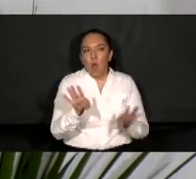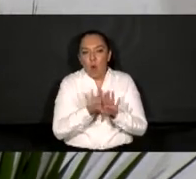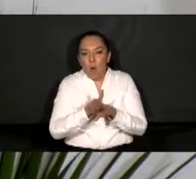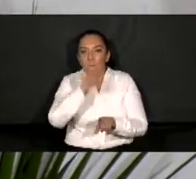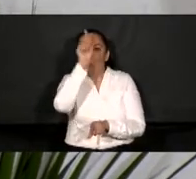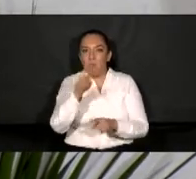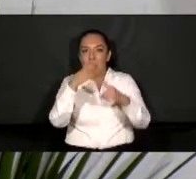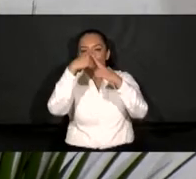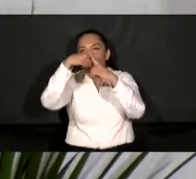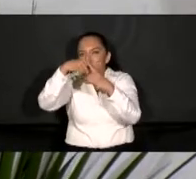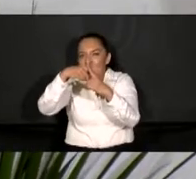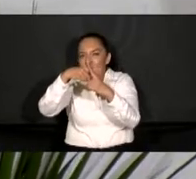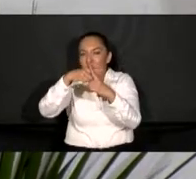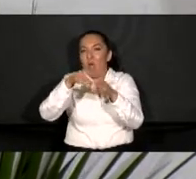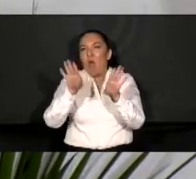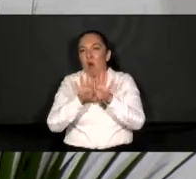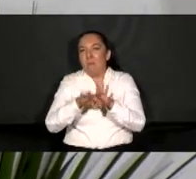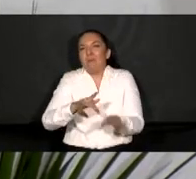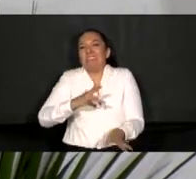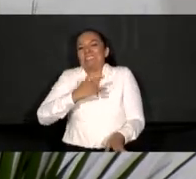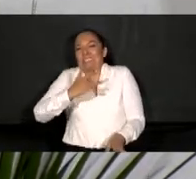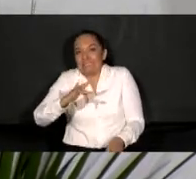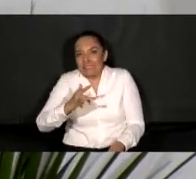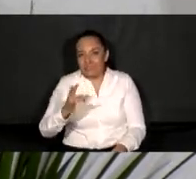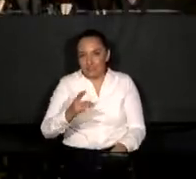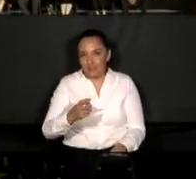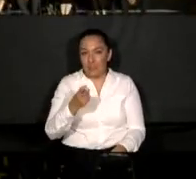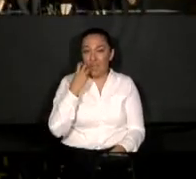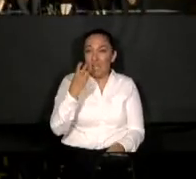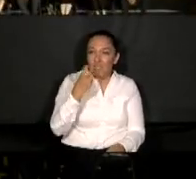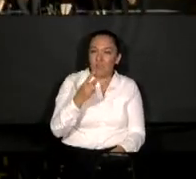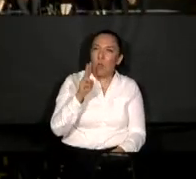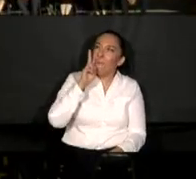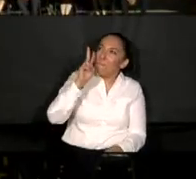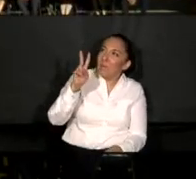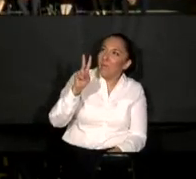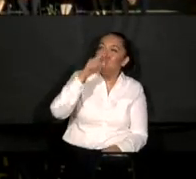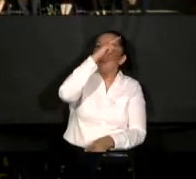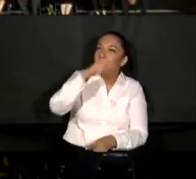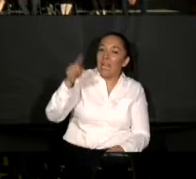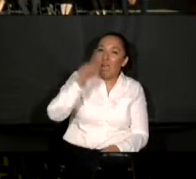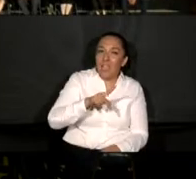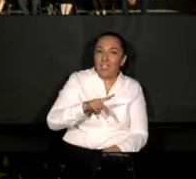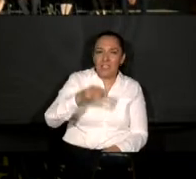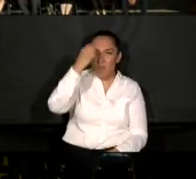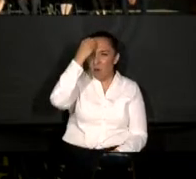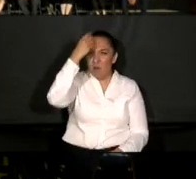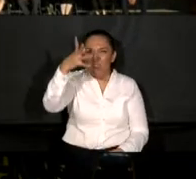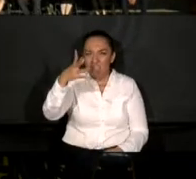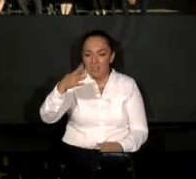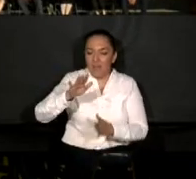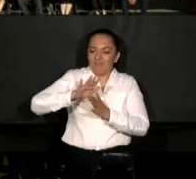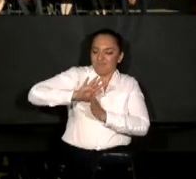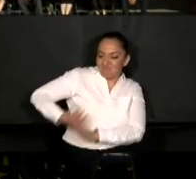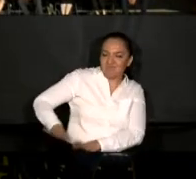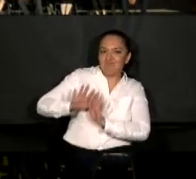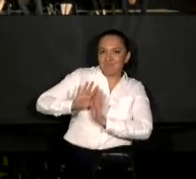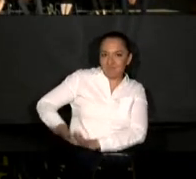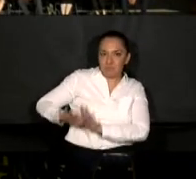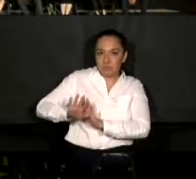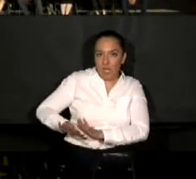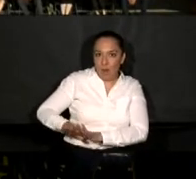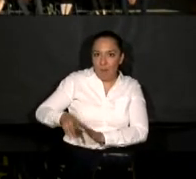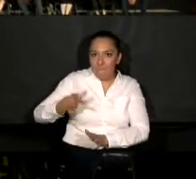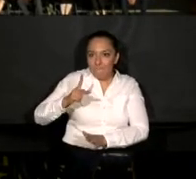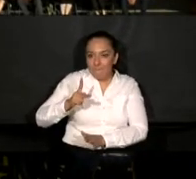calvario. Y esta enorme escultura nos sirve para no olvidar que el rezago y el abandono se